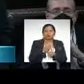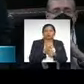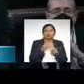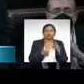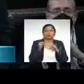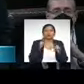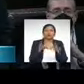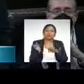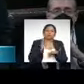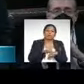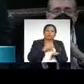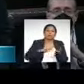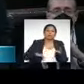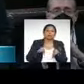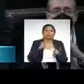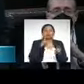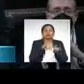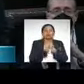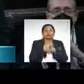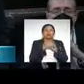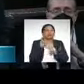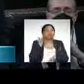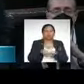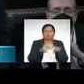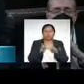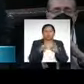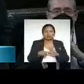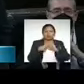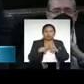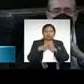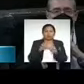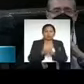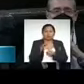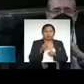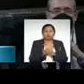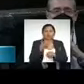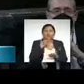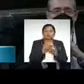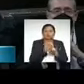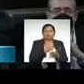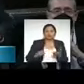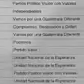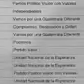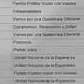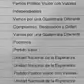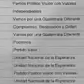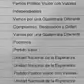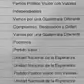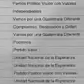se retratan más como servilistas y no como representantes del pueblo. Gracias, Presidenta.